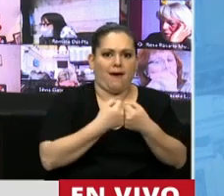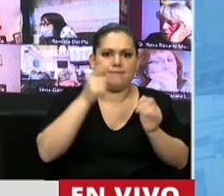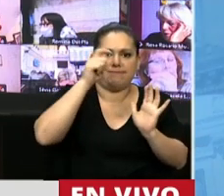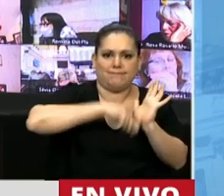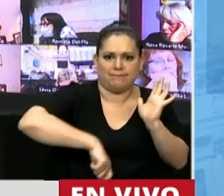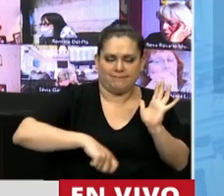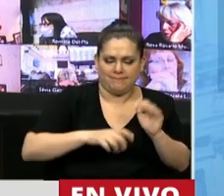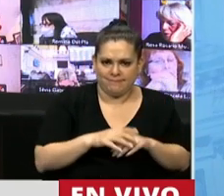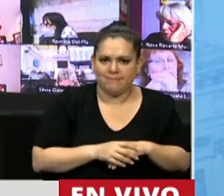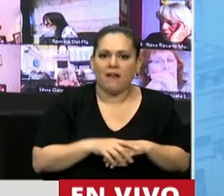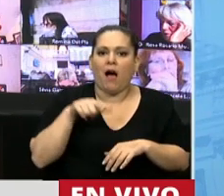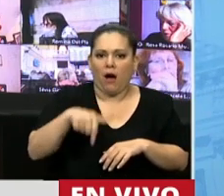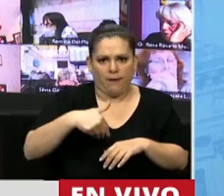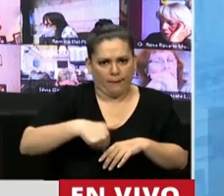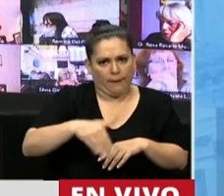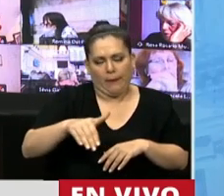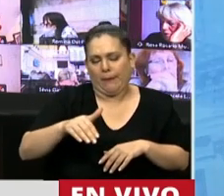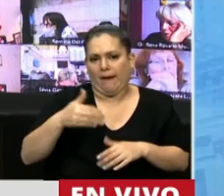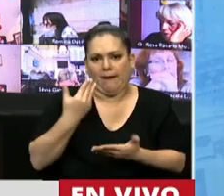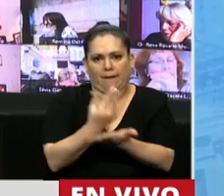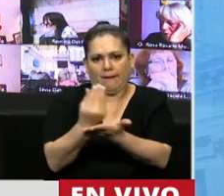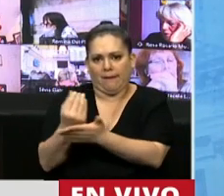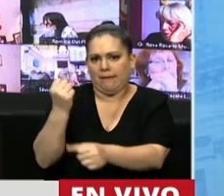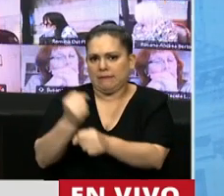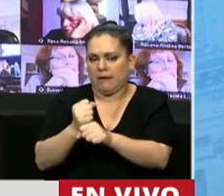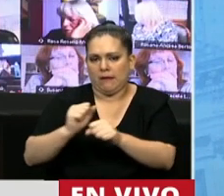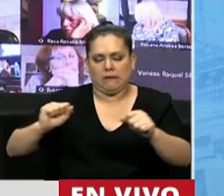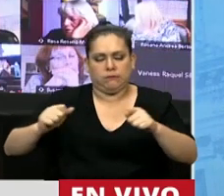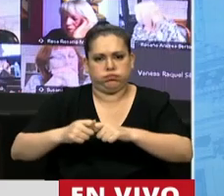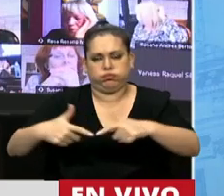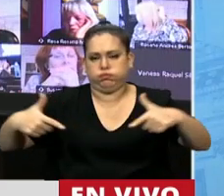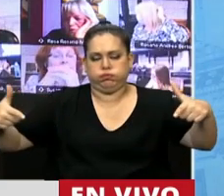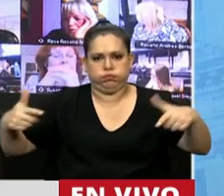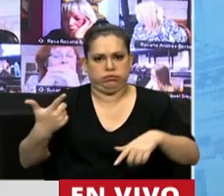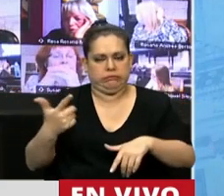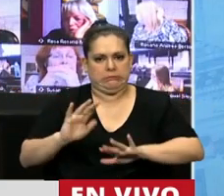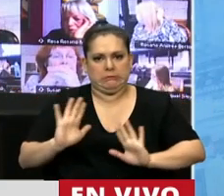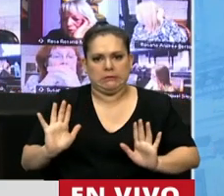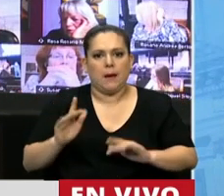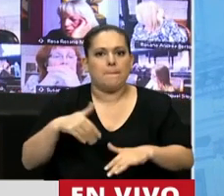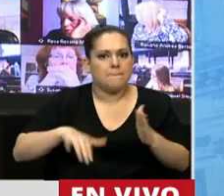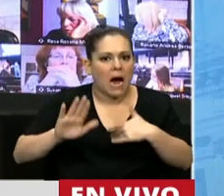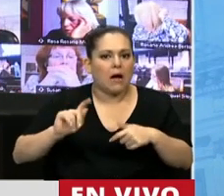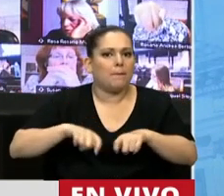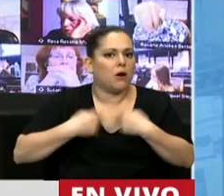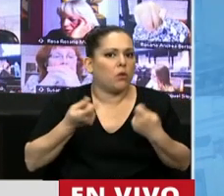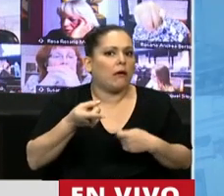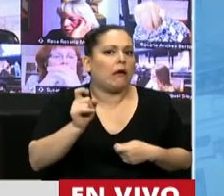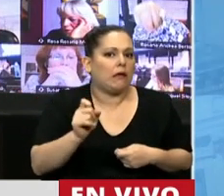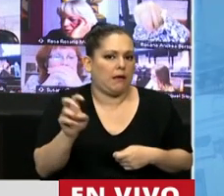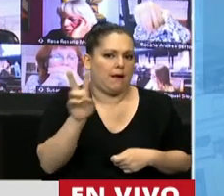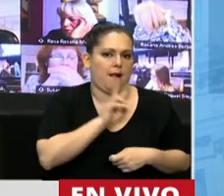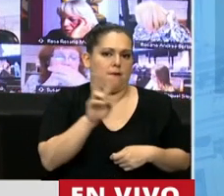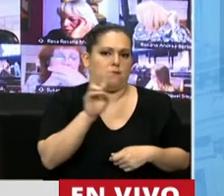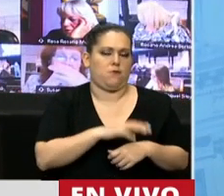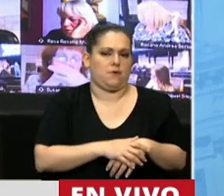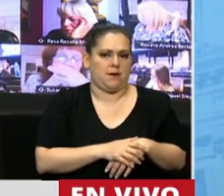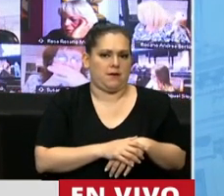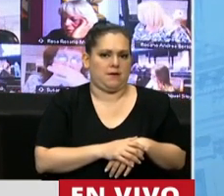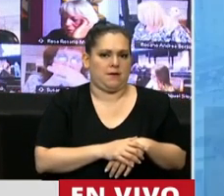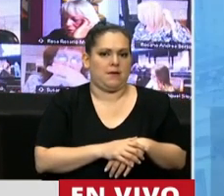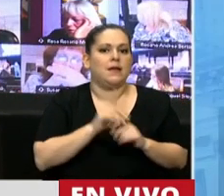lamentablemente el desempleo y que afecta mucho más a las mujeres y en el caso del empleo